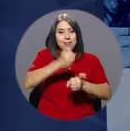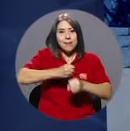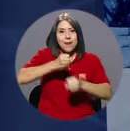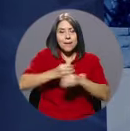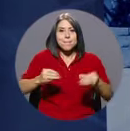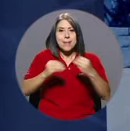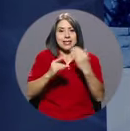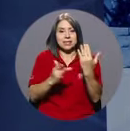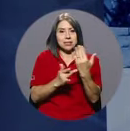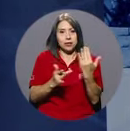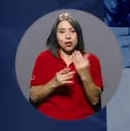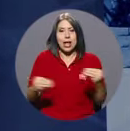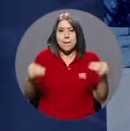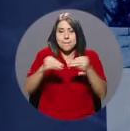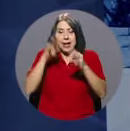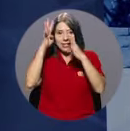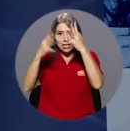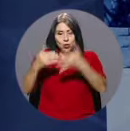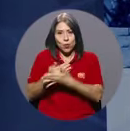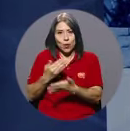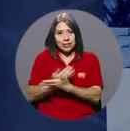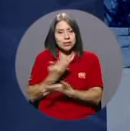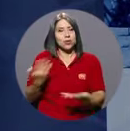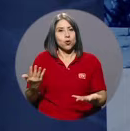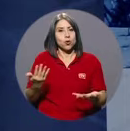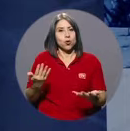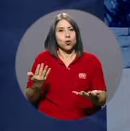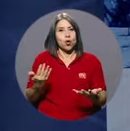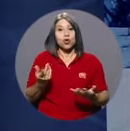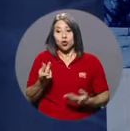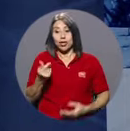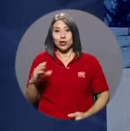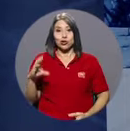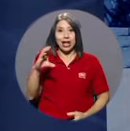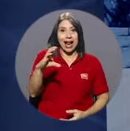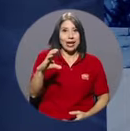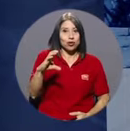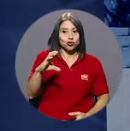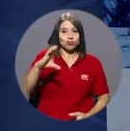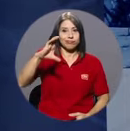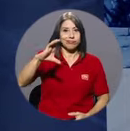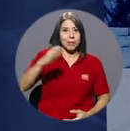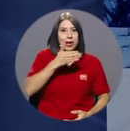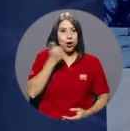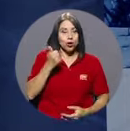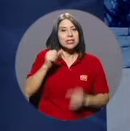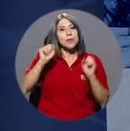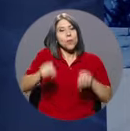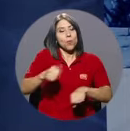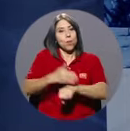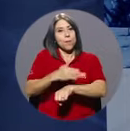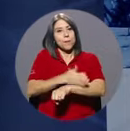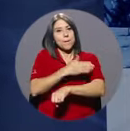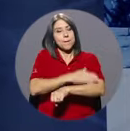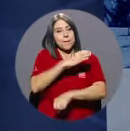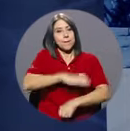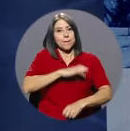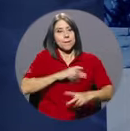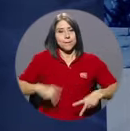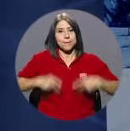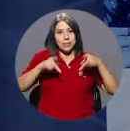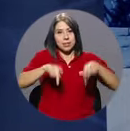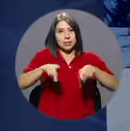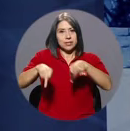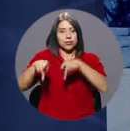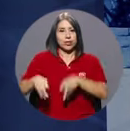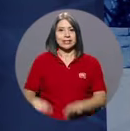tecnología, de mayor innovación, donde los salarios incluso sean mucho mejores y podamos mejorar calidad de vida de